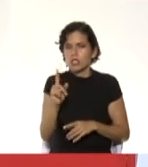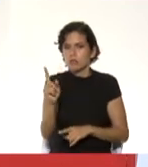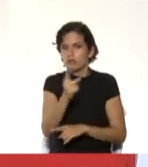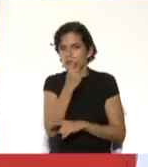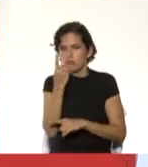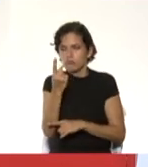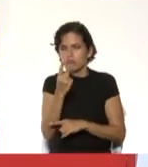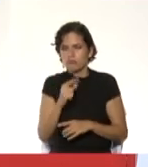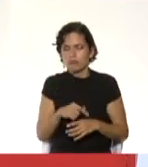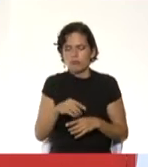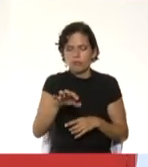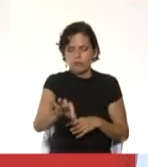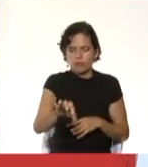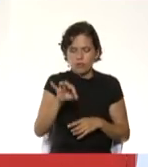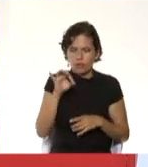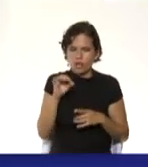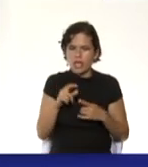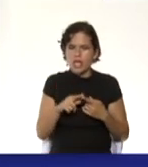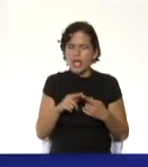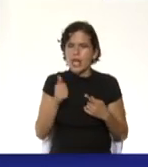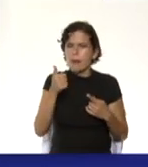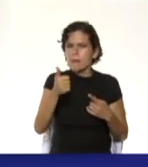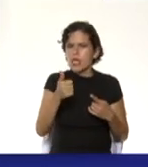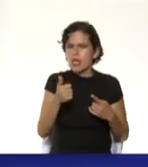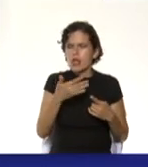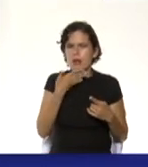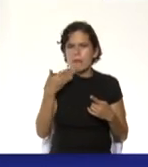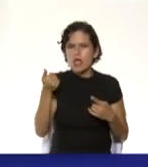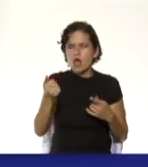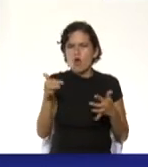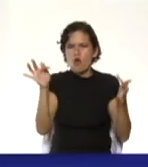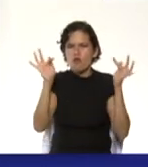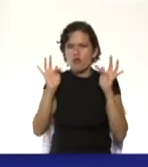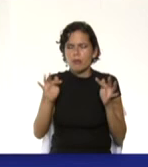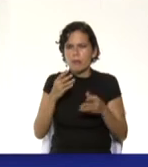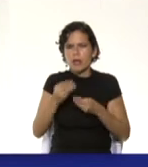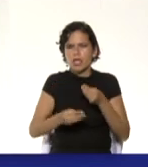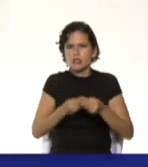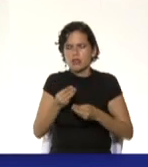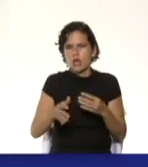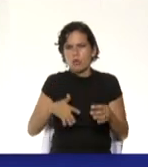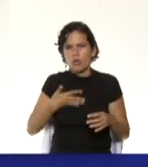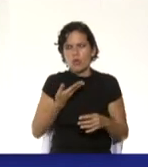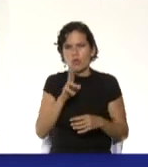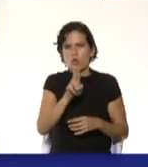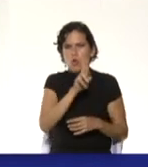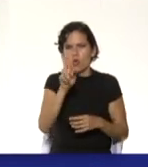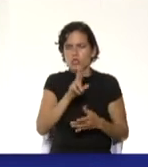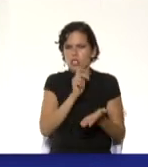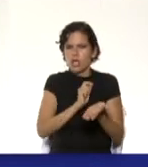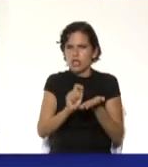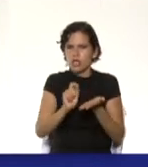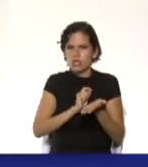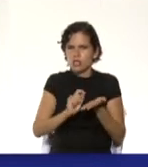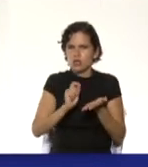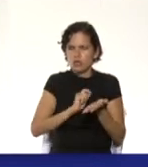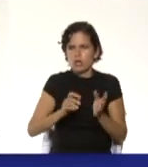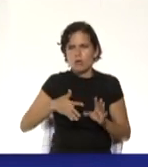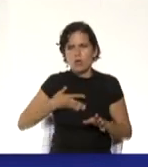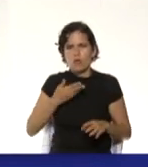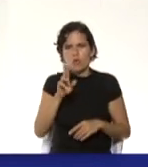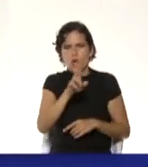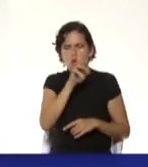lugar, seleccionar la mejor forma para realizarlo. Podemos utilizar la escritura, podemos utilizar